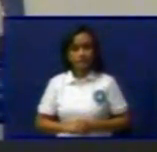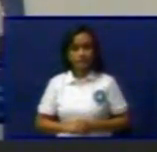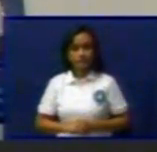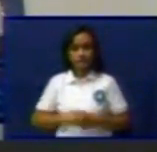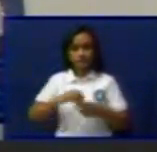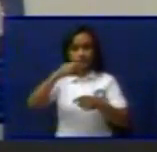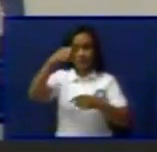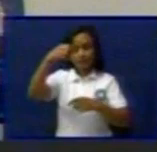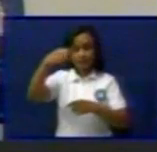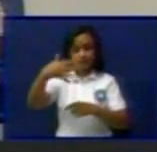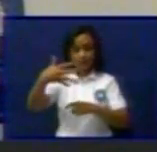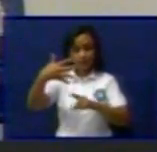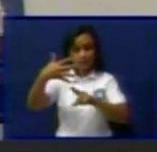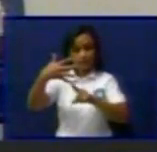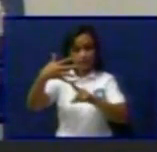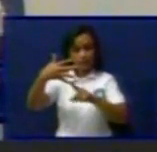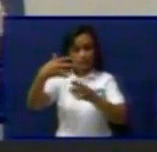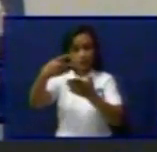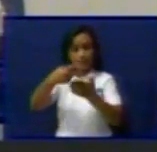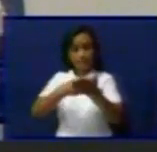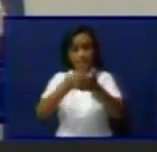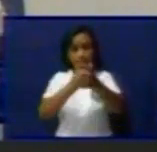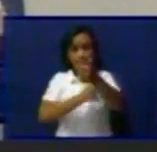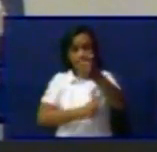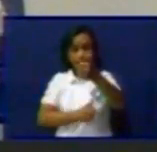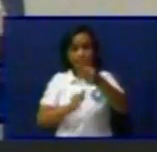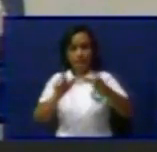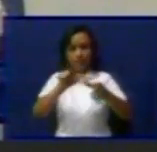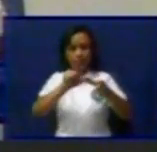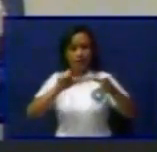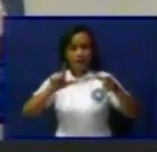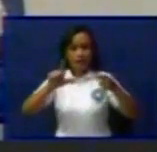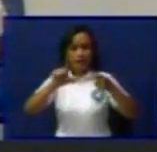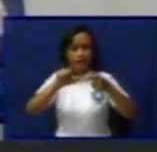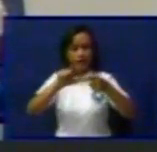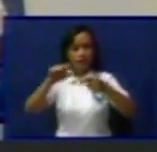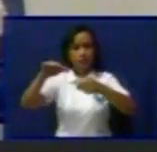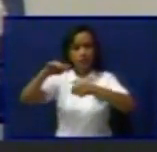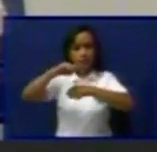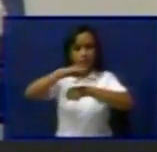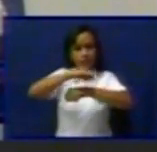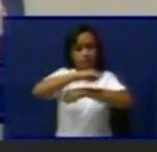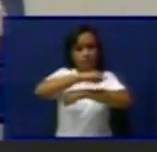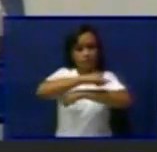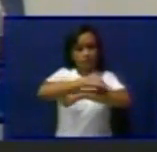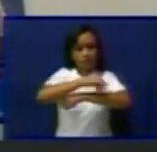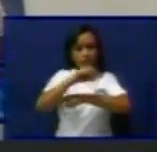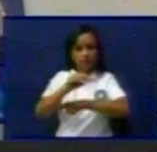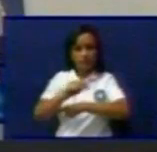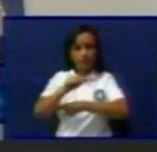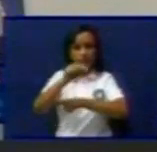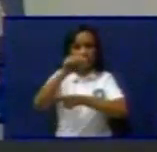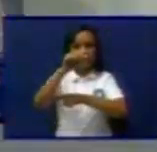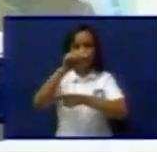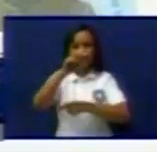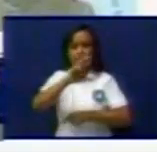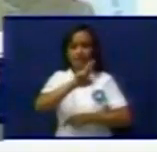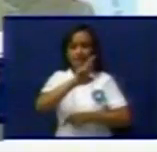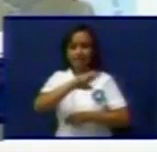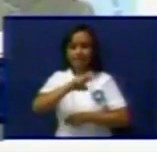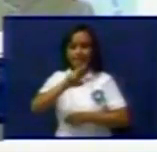El quinto proyecto, su proyecto es el aeropuerto que estará al norte de Rivas.